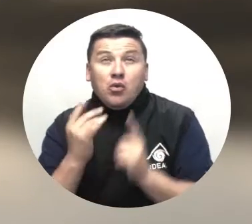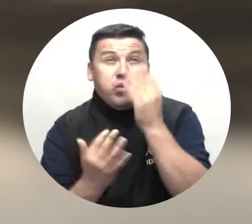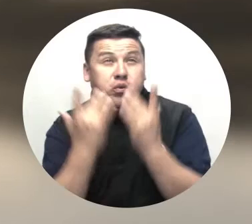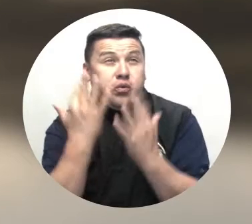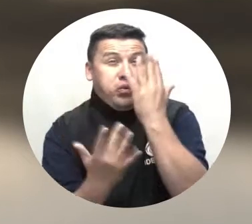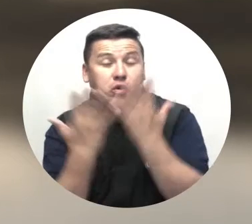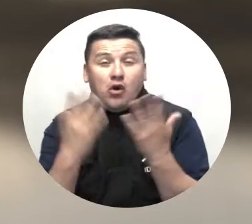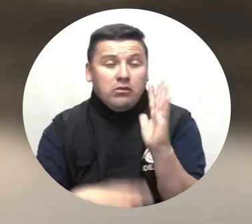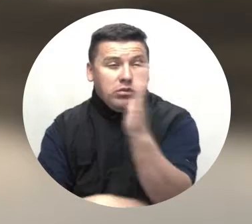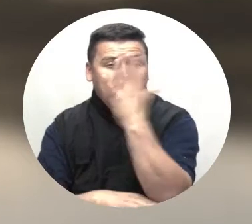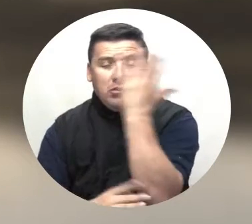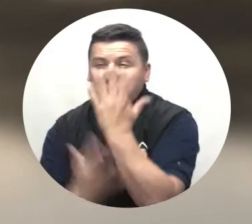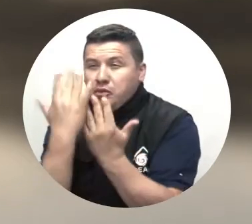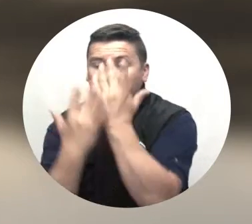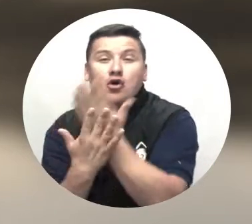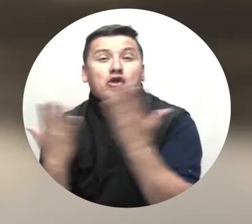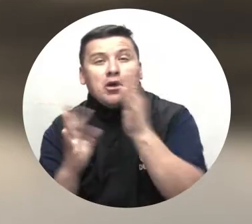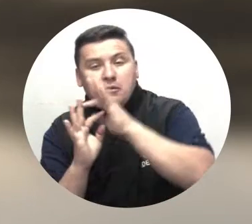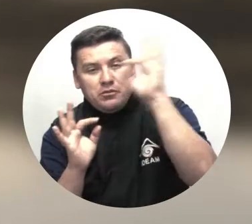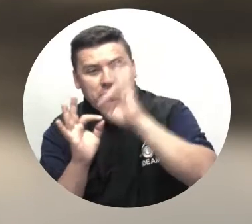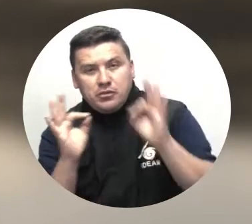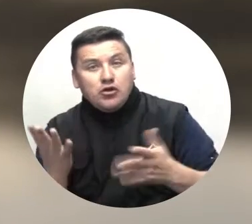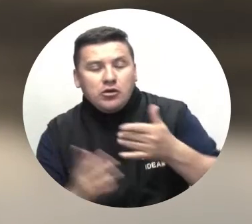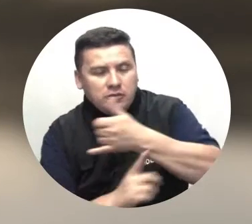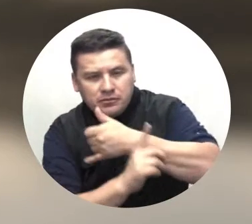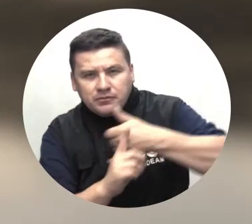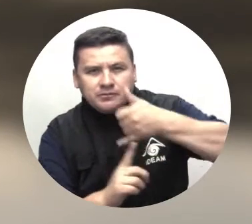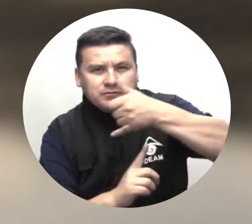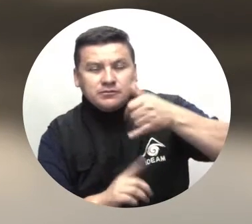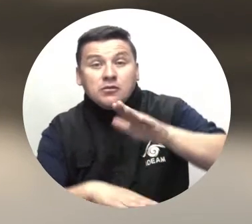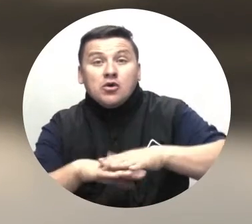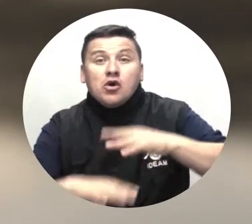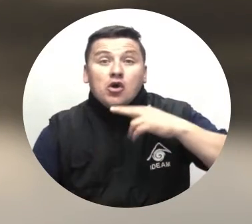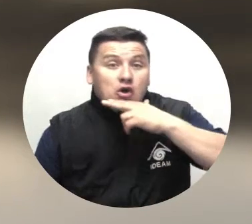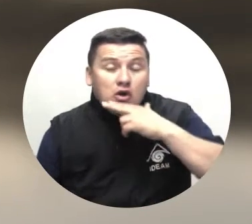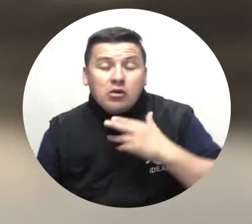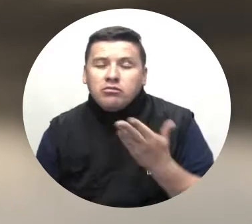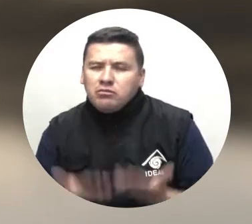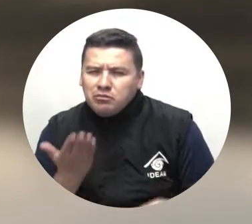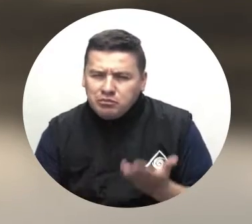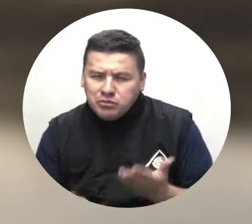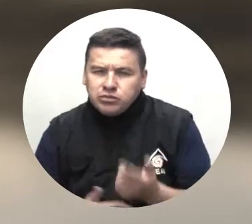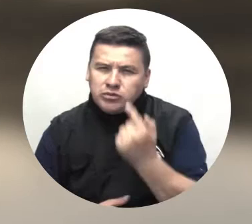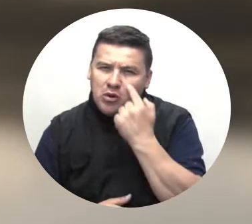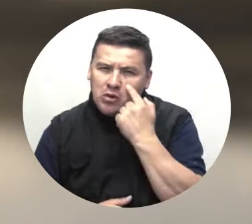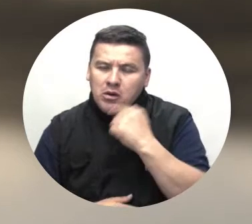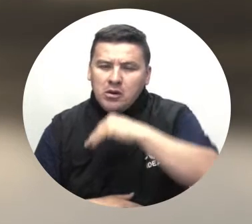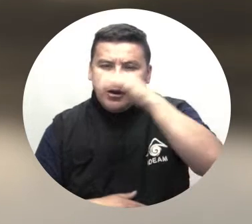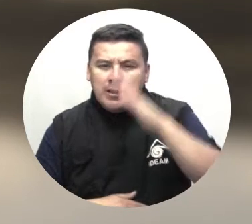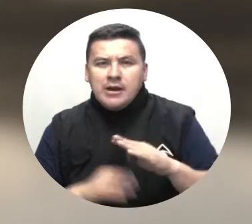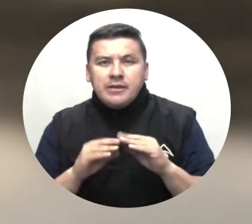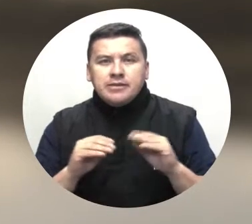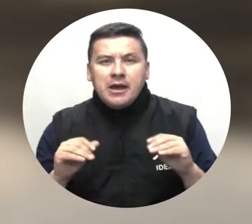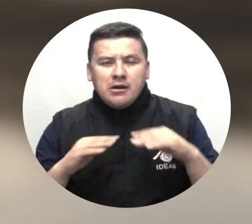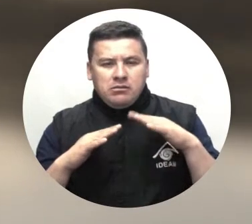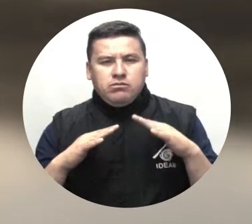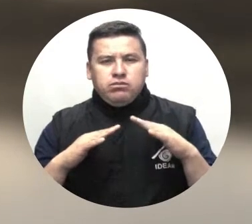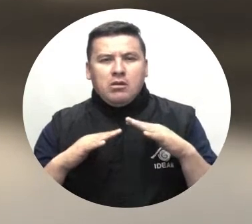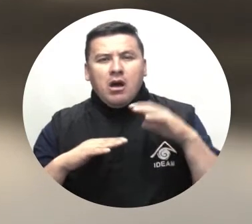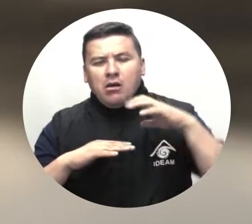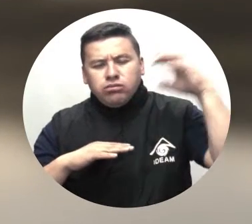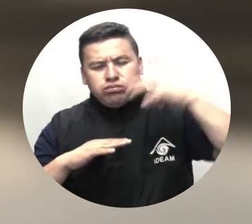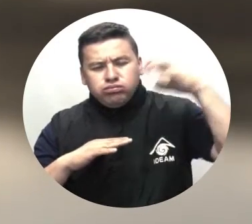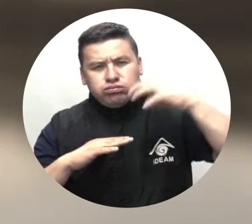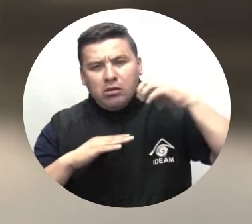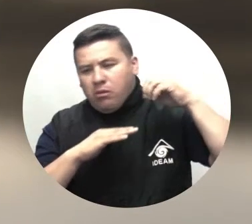por probabilidad moderada de incendios forestales en algunos municipios de la región del Caribe. Alerta roja por alta probabilidad